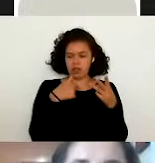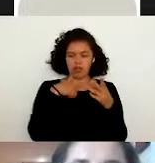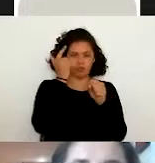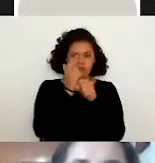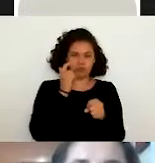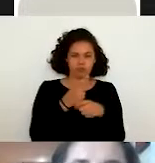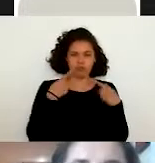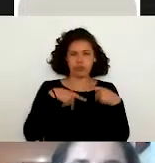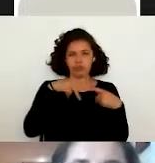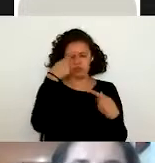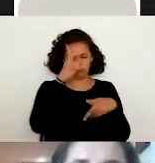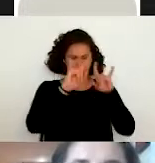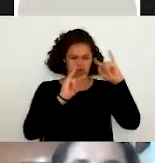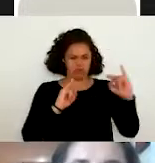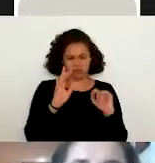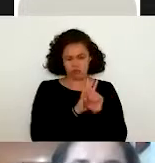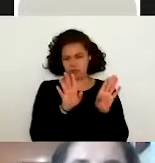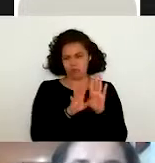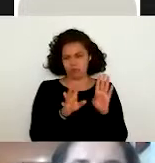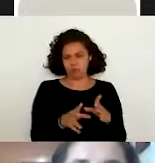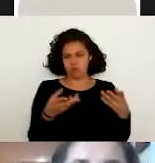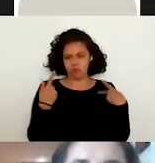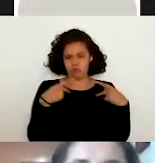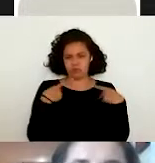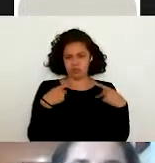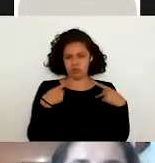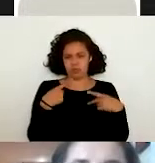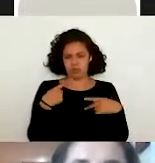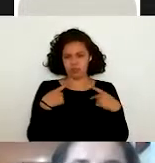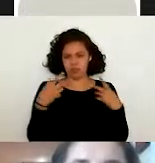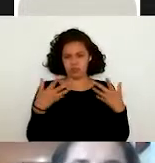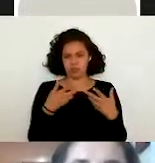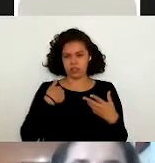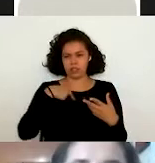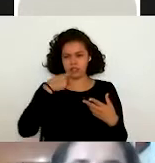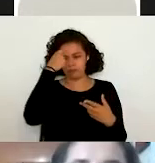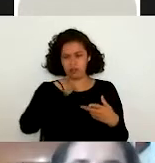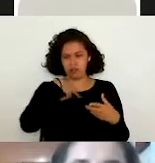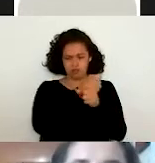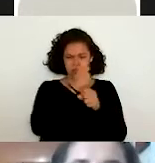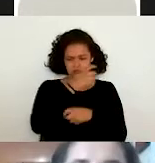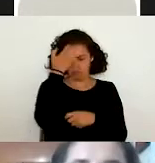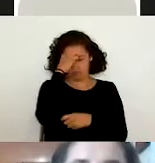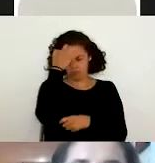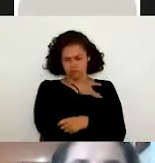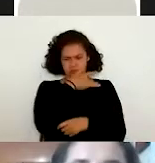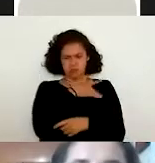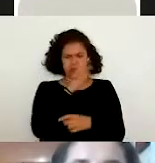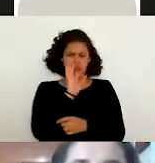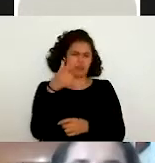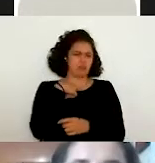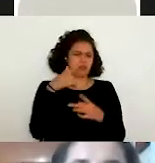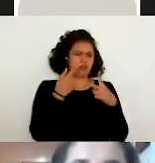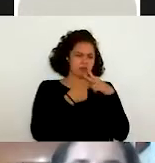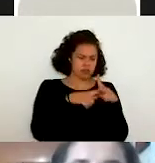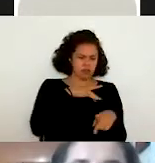en la persona, si la persona fue quien me narró la violencia que estaba experimentando o fui yo la que empezó a